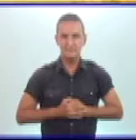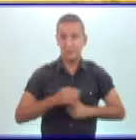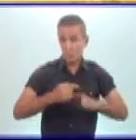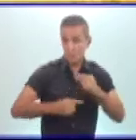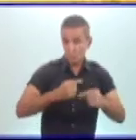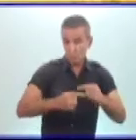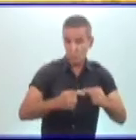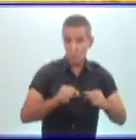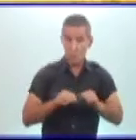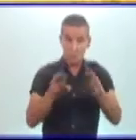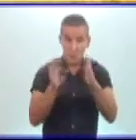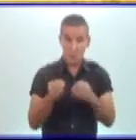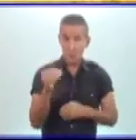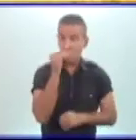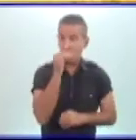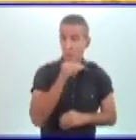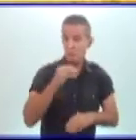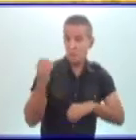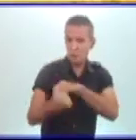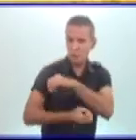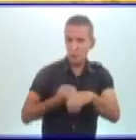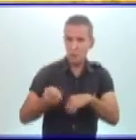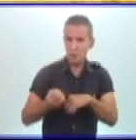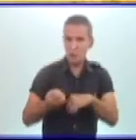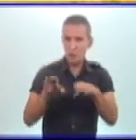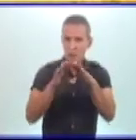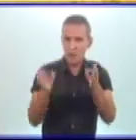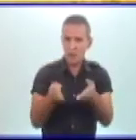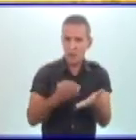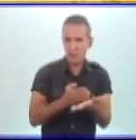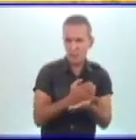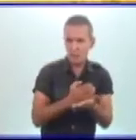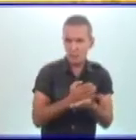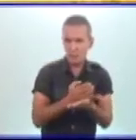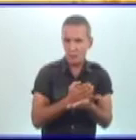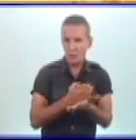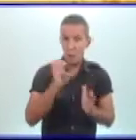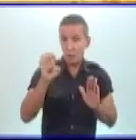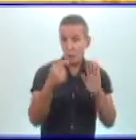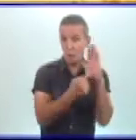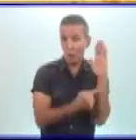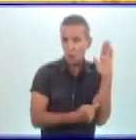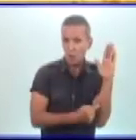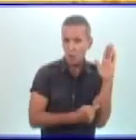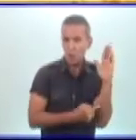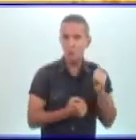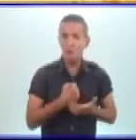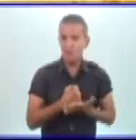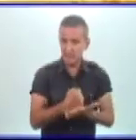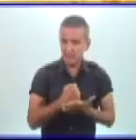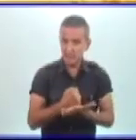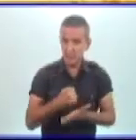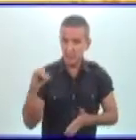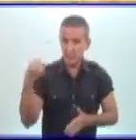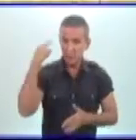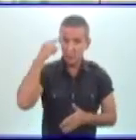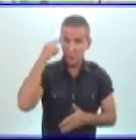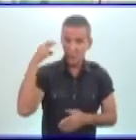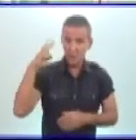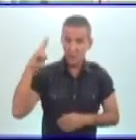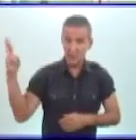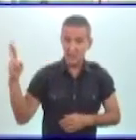Paulatinamente, el mundo moderno fue sustituyendo al mundo medieval. Y un elemento que permitió esta idea fue precisamente las llamadas